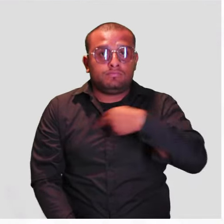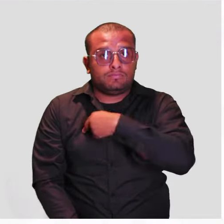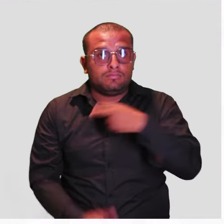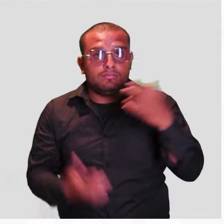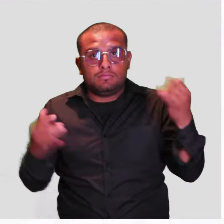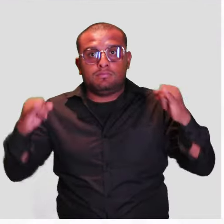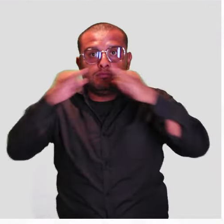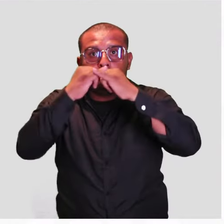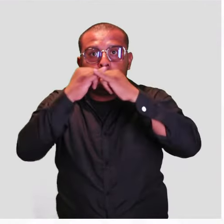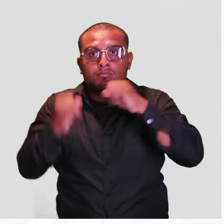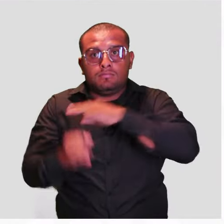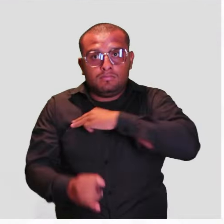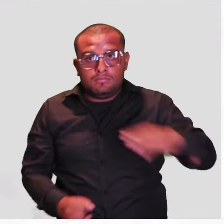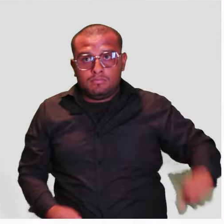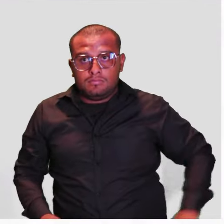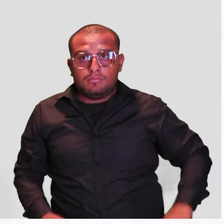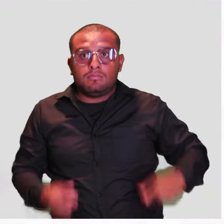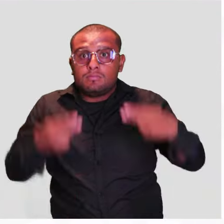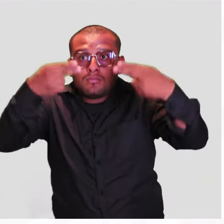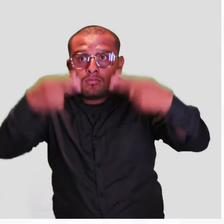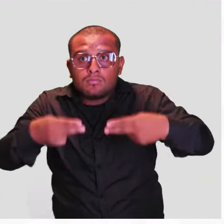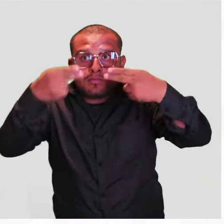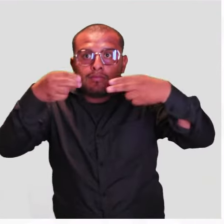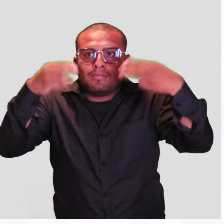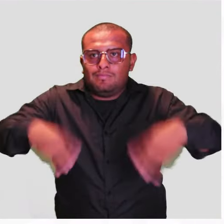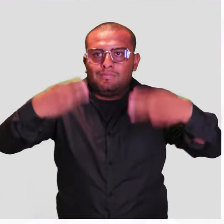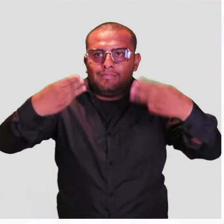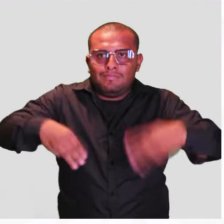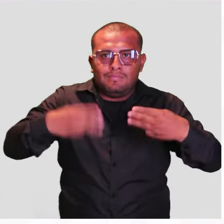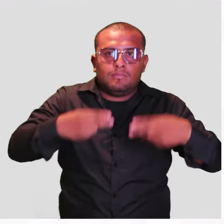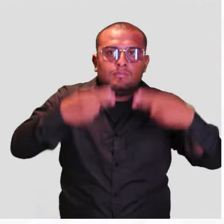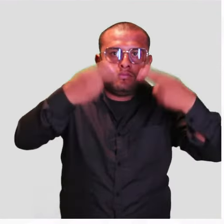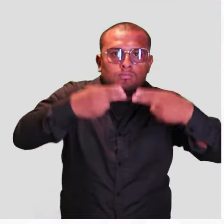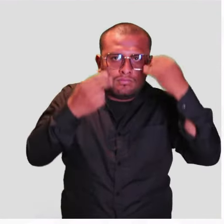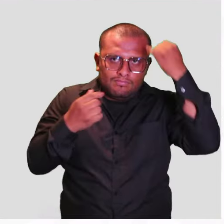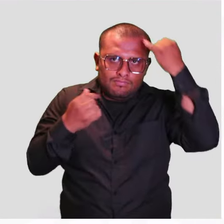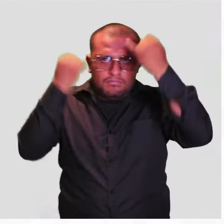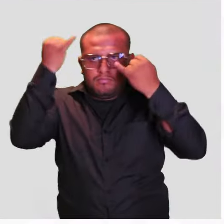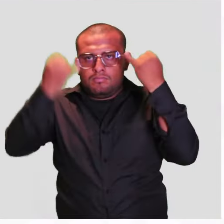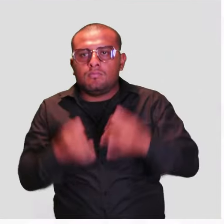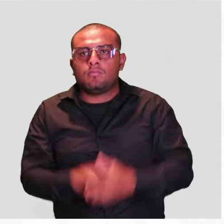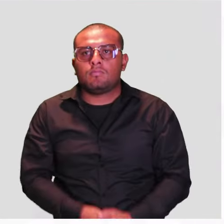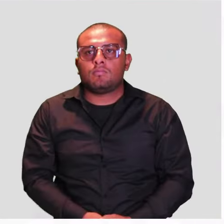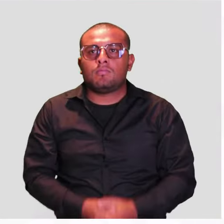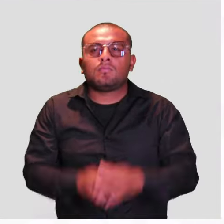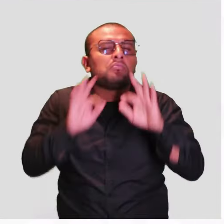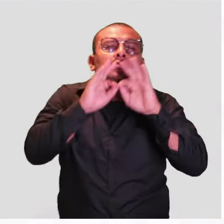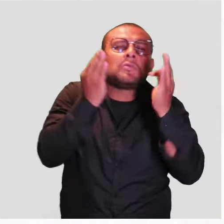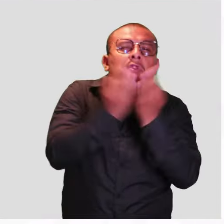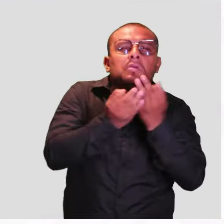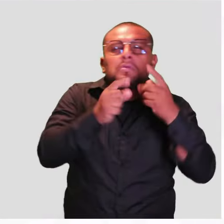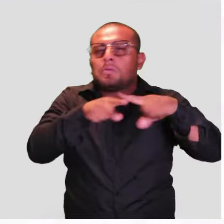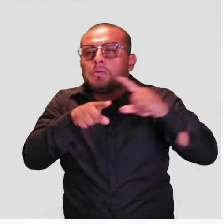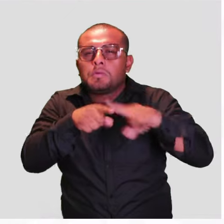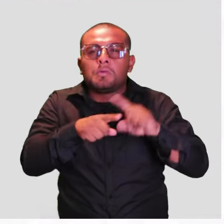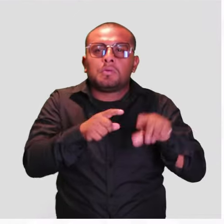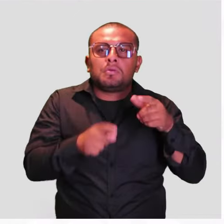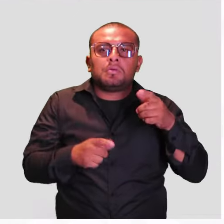Municipal del Emprendedor, utilizando los modelos de crowdfunding y crowdsourcing, para dotarla de